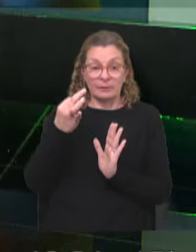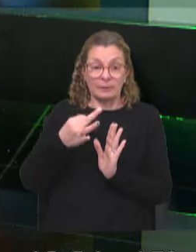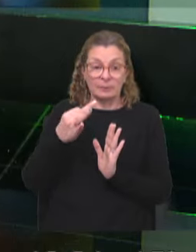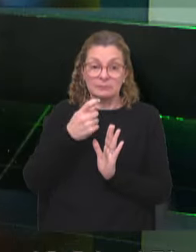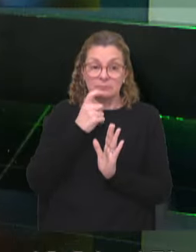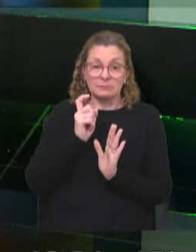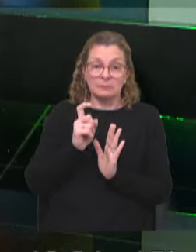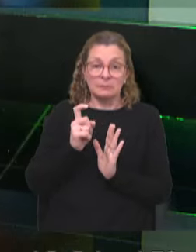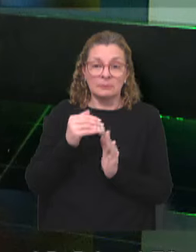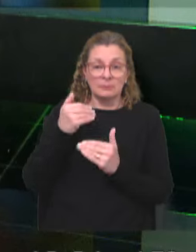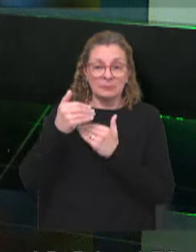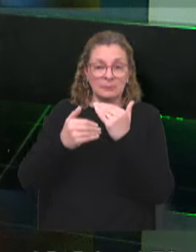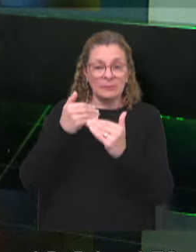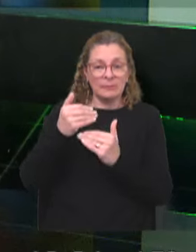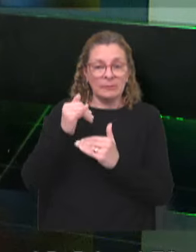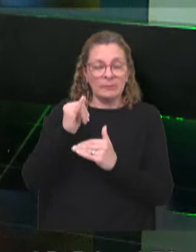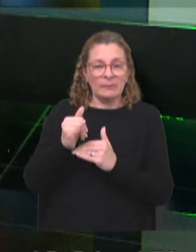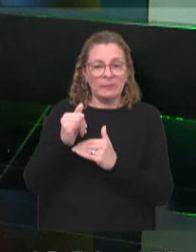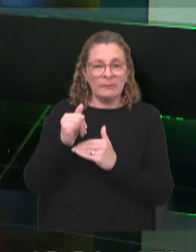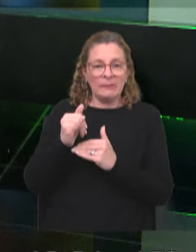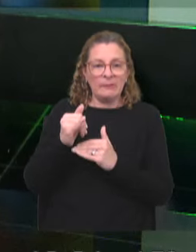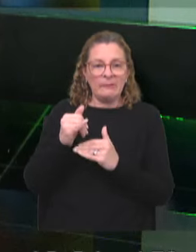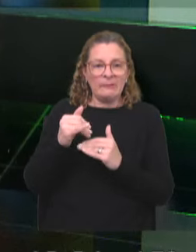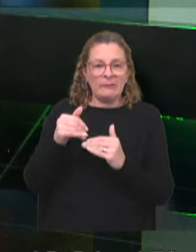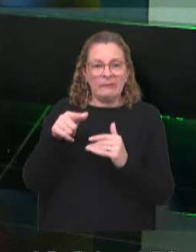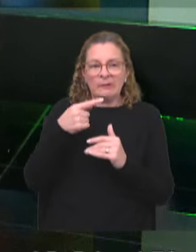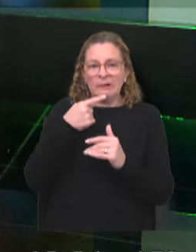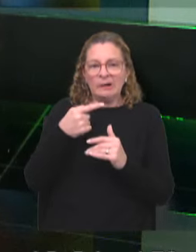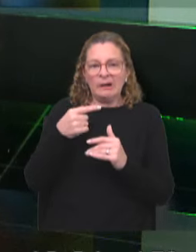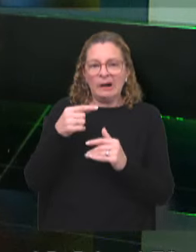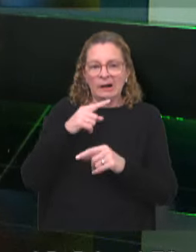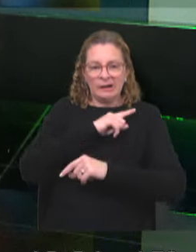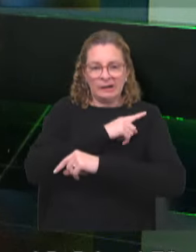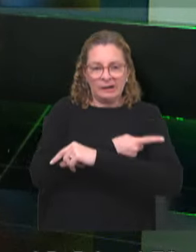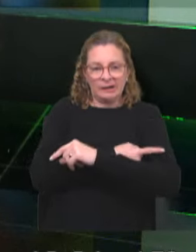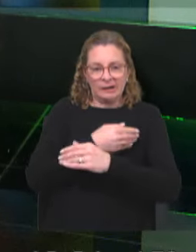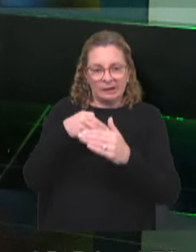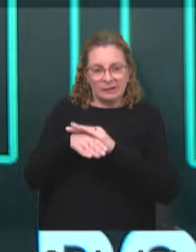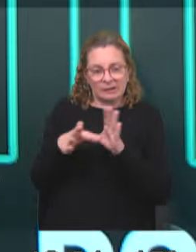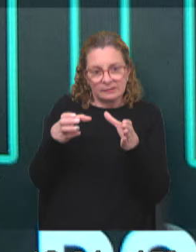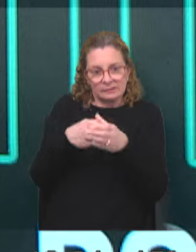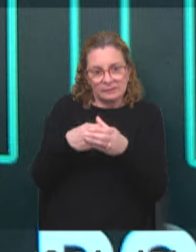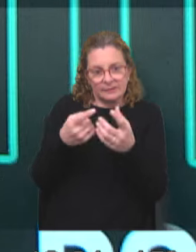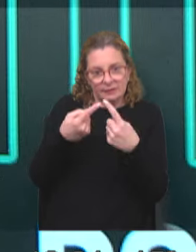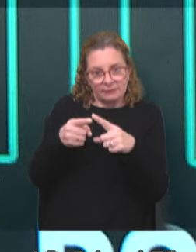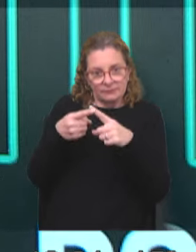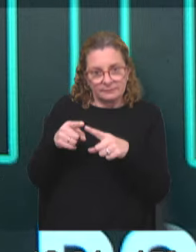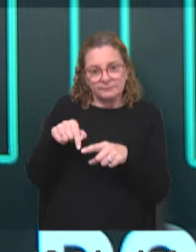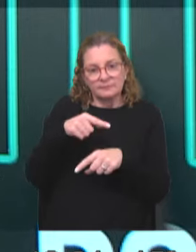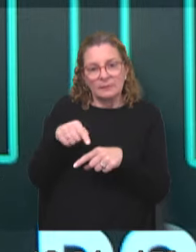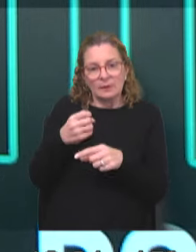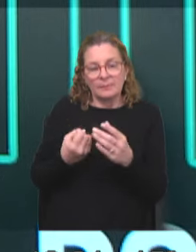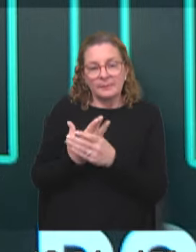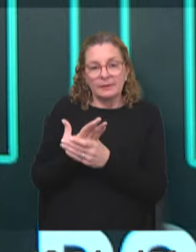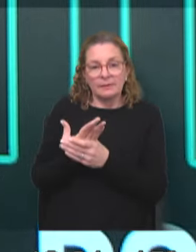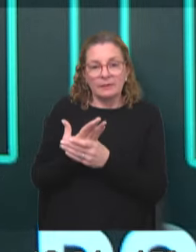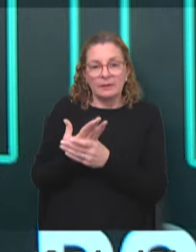corado viene en un proceso de eh consolidación de de tomar fuerza dentro de determinados guarismos eh donde aparece por